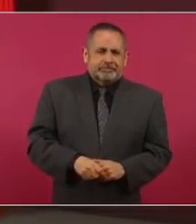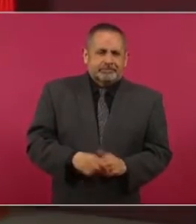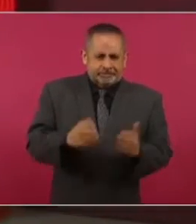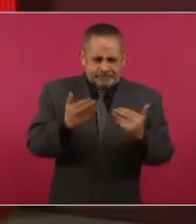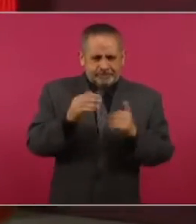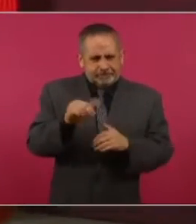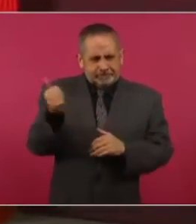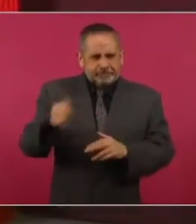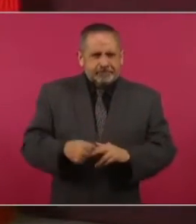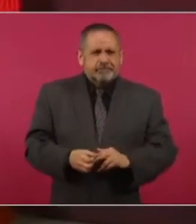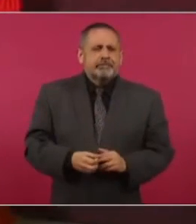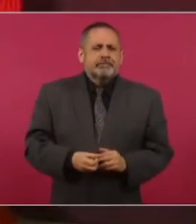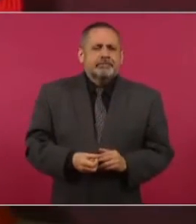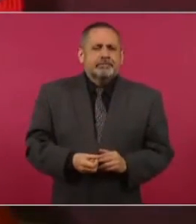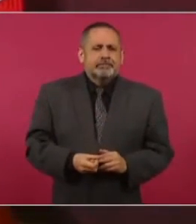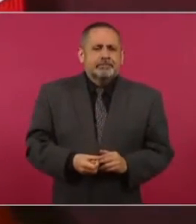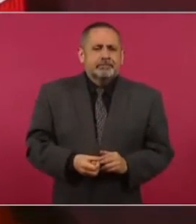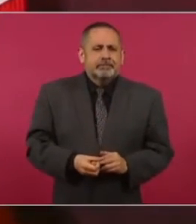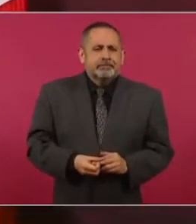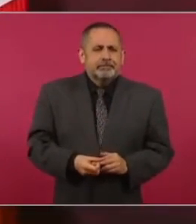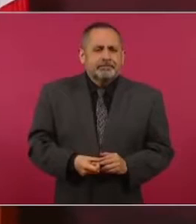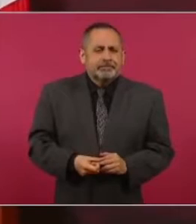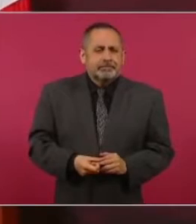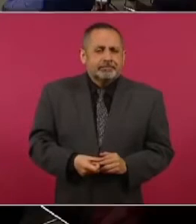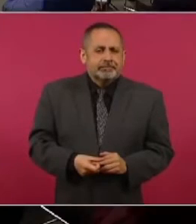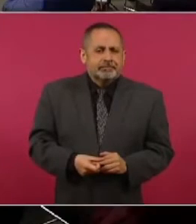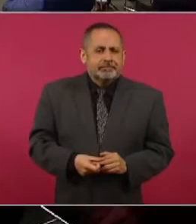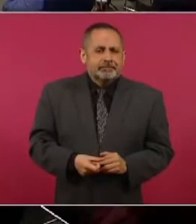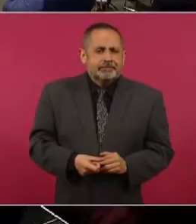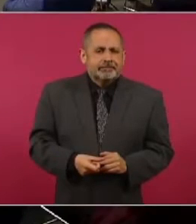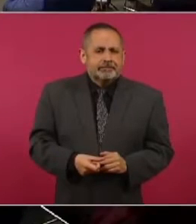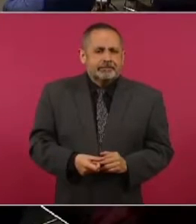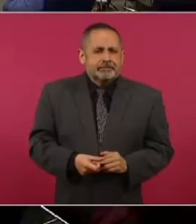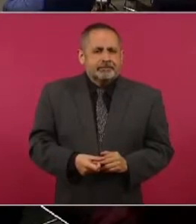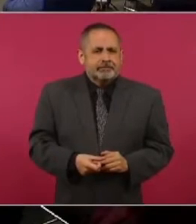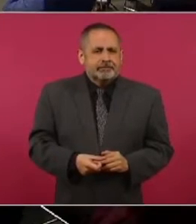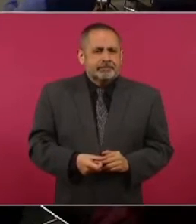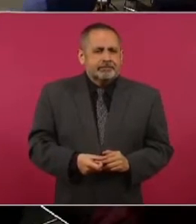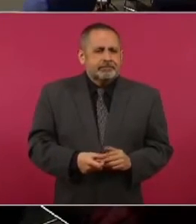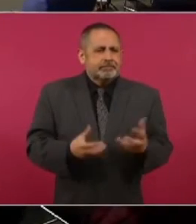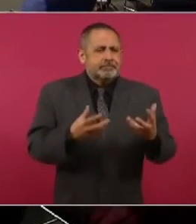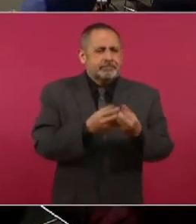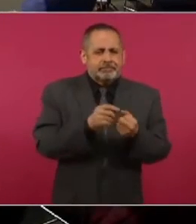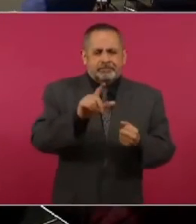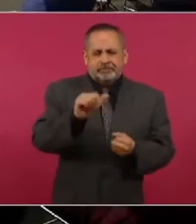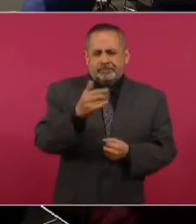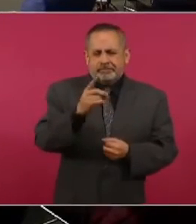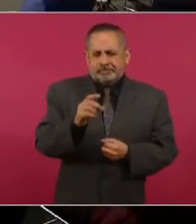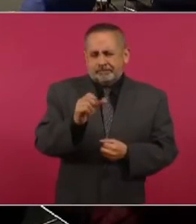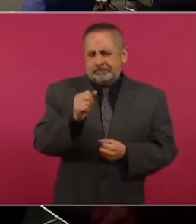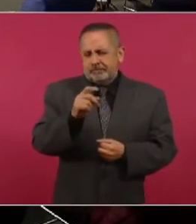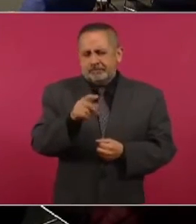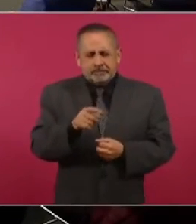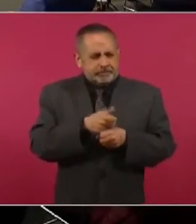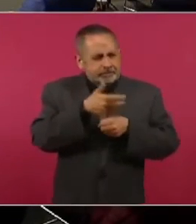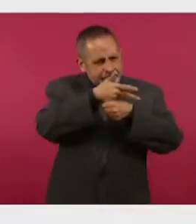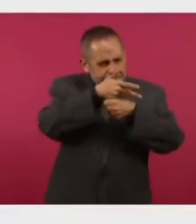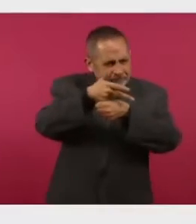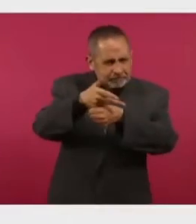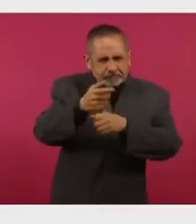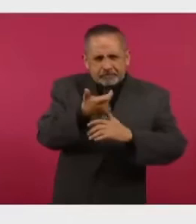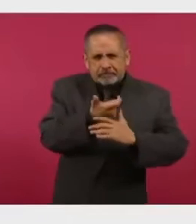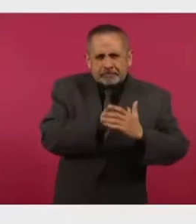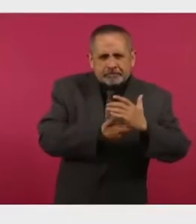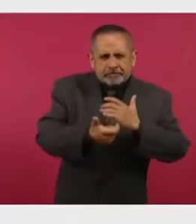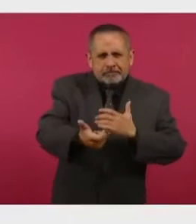Síguele. Crónica. Colaboradores de Laida Sansores grabados al recibir fajos de